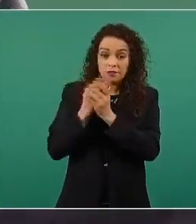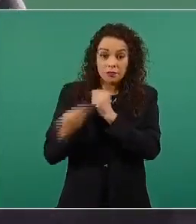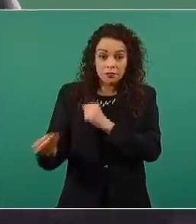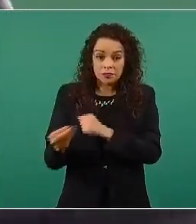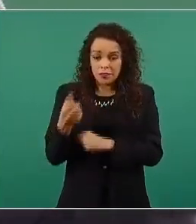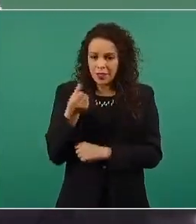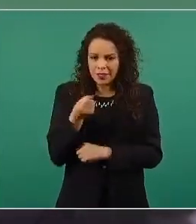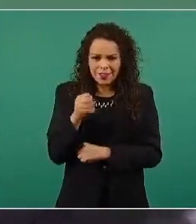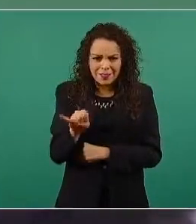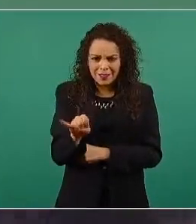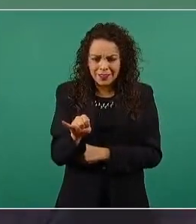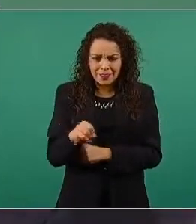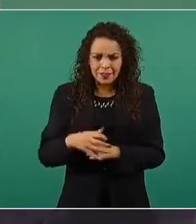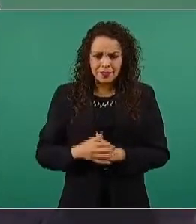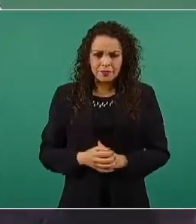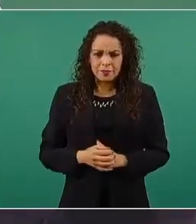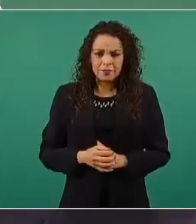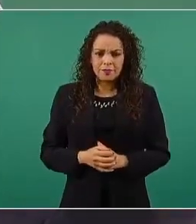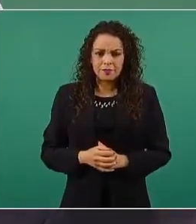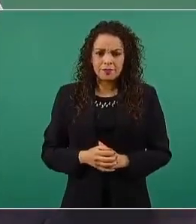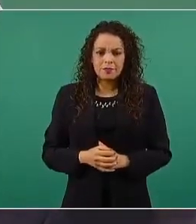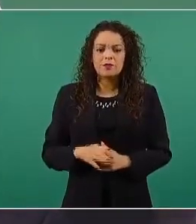Se puede ser del mismo país,